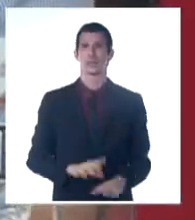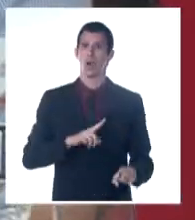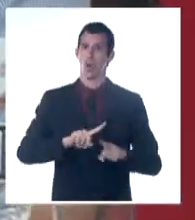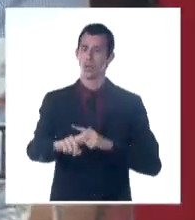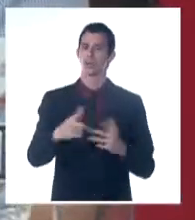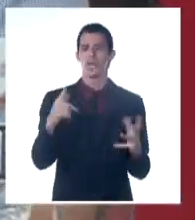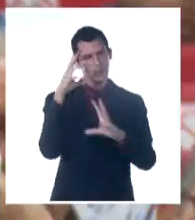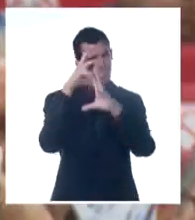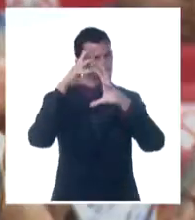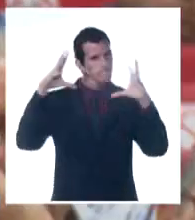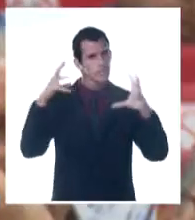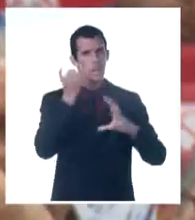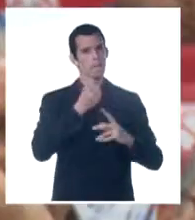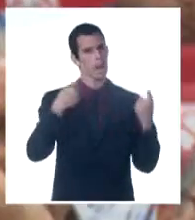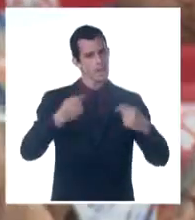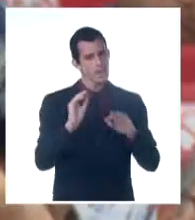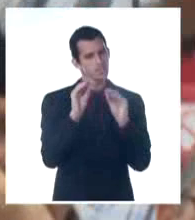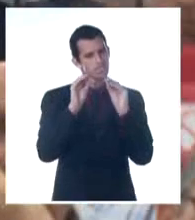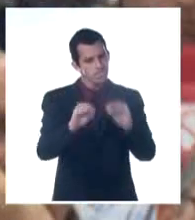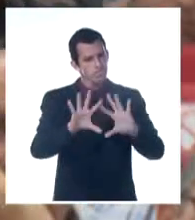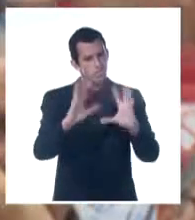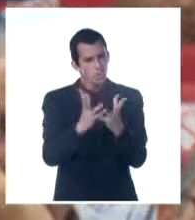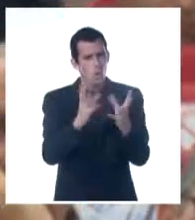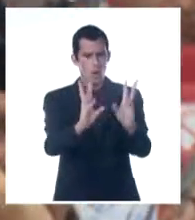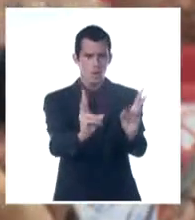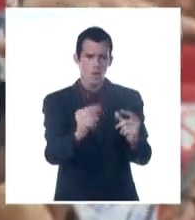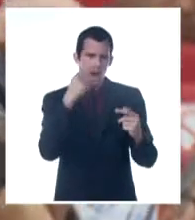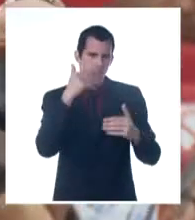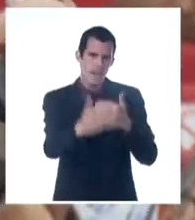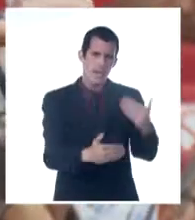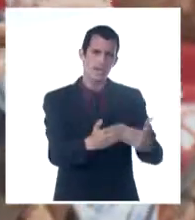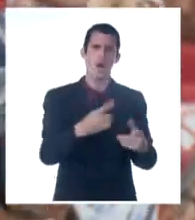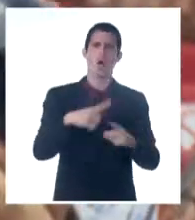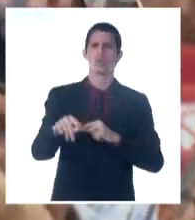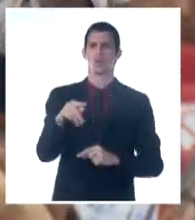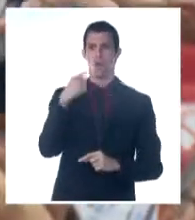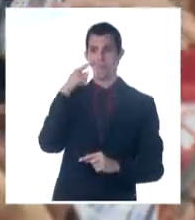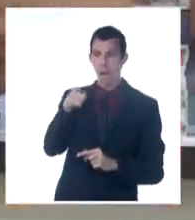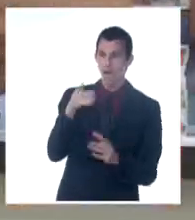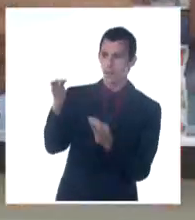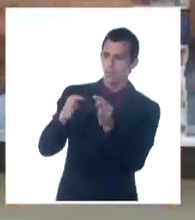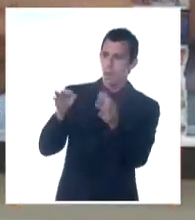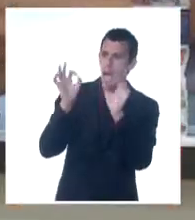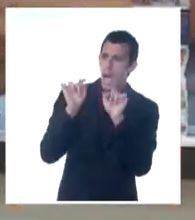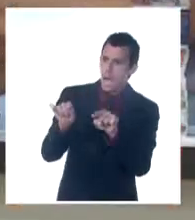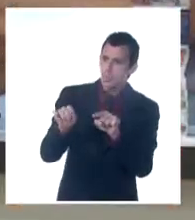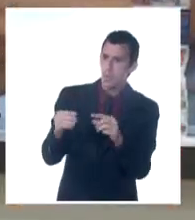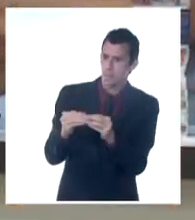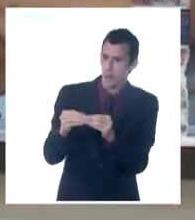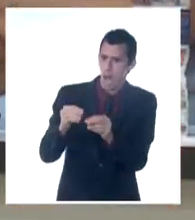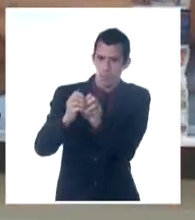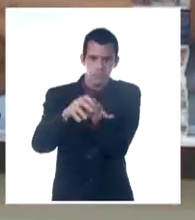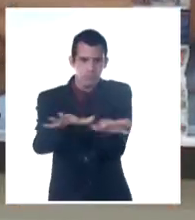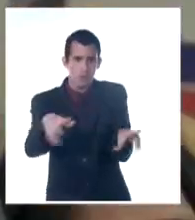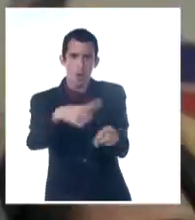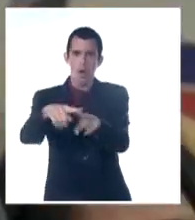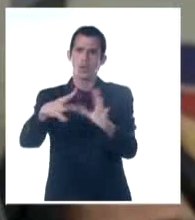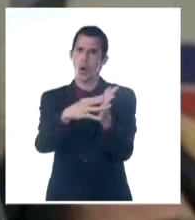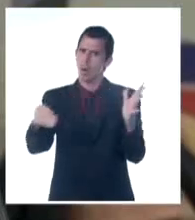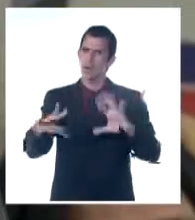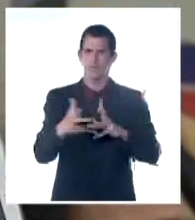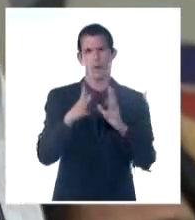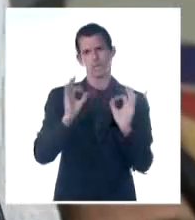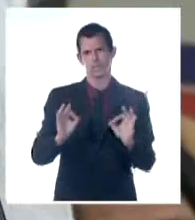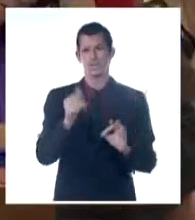de la ciencia y la técnica y generalizar buenas prácticas que hacen rentables a formas productivas son retos en el territorio.